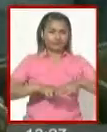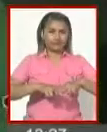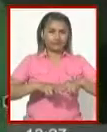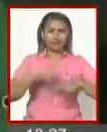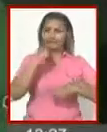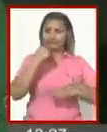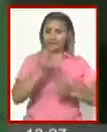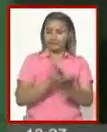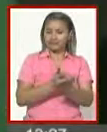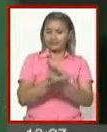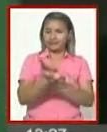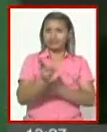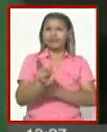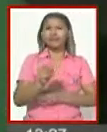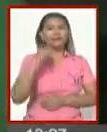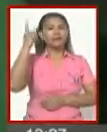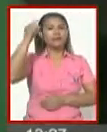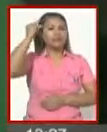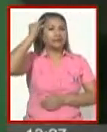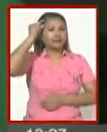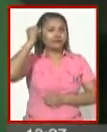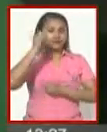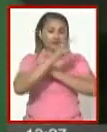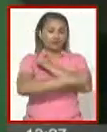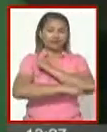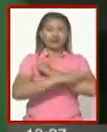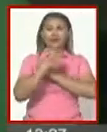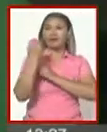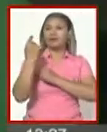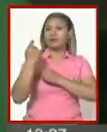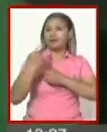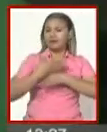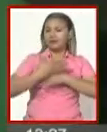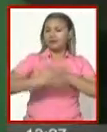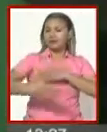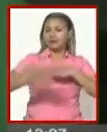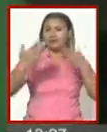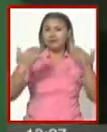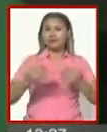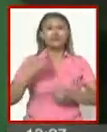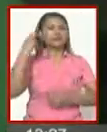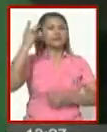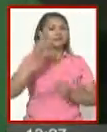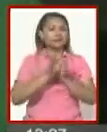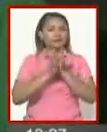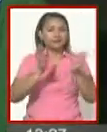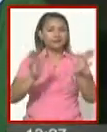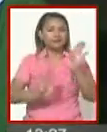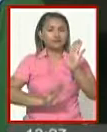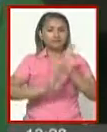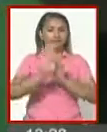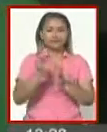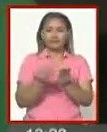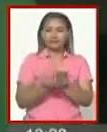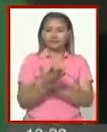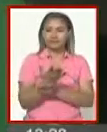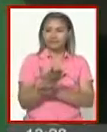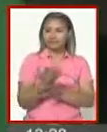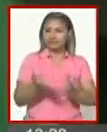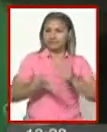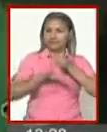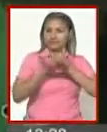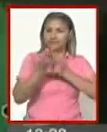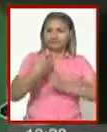y de decirles la verdad nuestro gobierno nacional y hacerle entender que a partir de ahora tiene que generarse políticas públicas de desarrollo productivo en